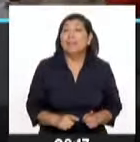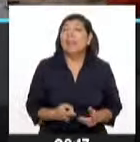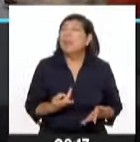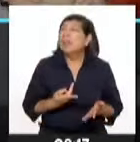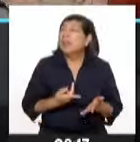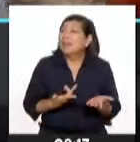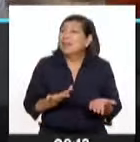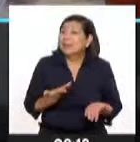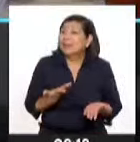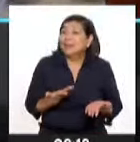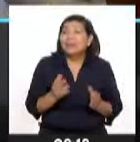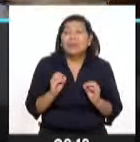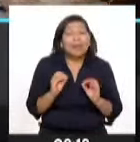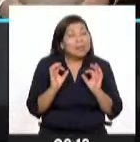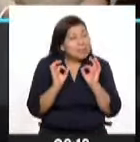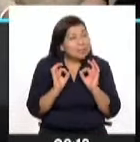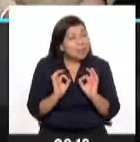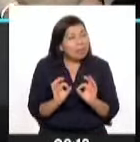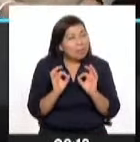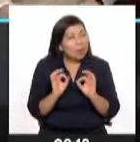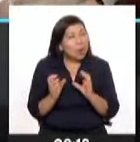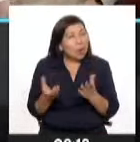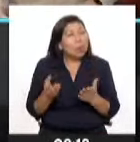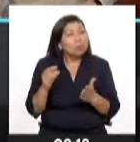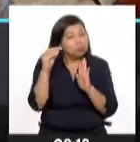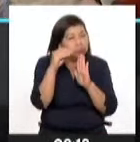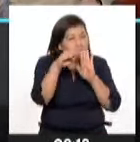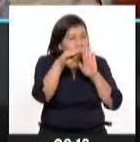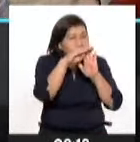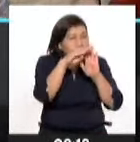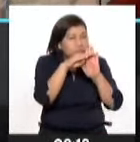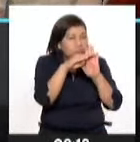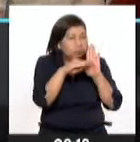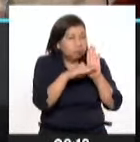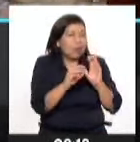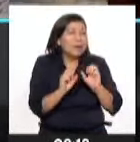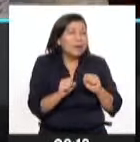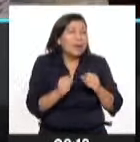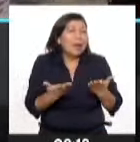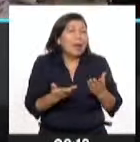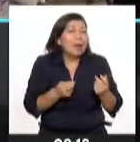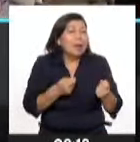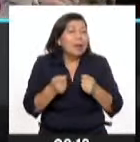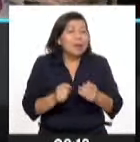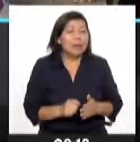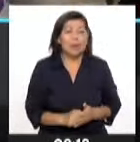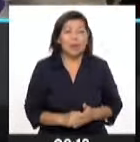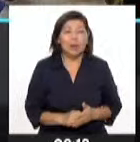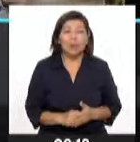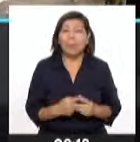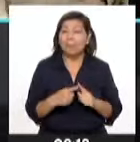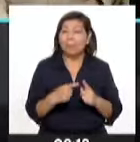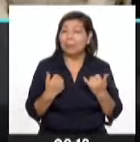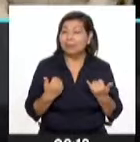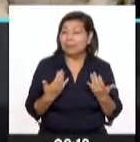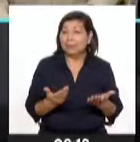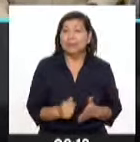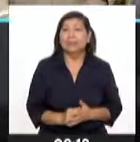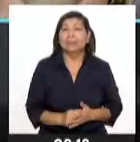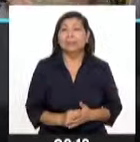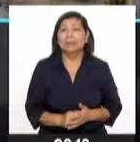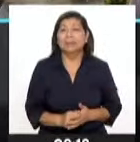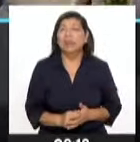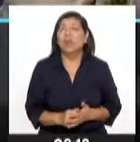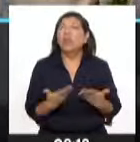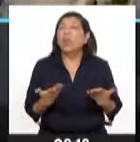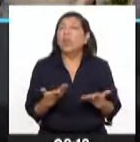Que está constantemente revisando que se cumplan una serie de criterios, está regulando o condicionando